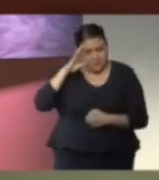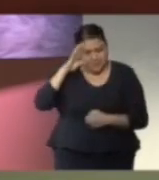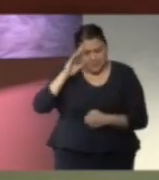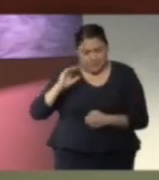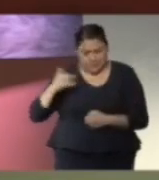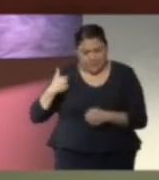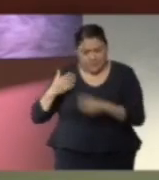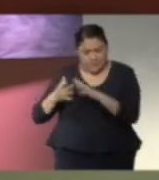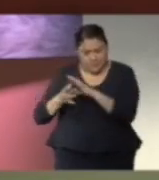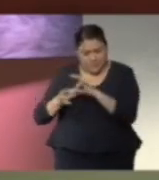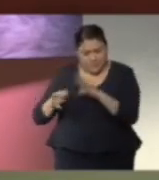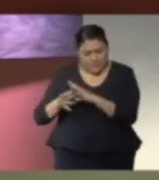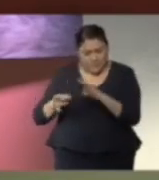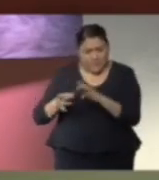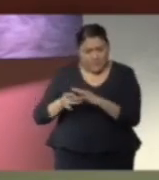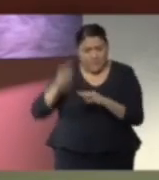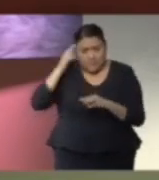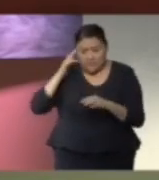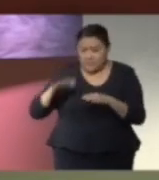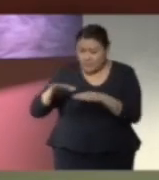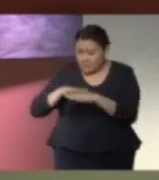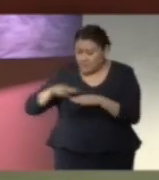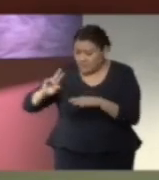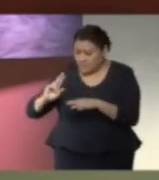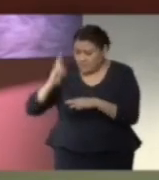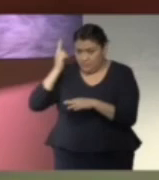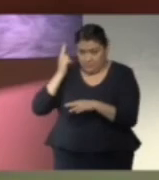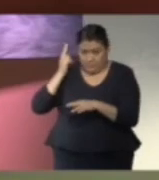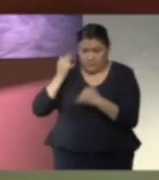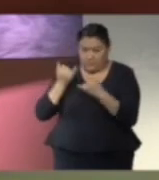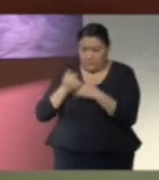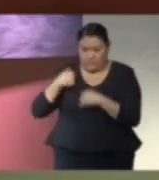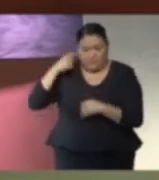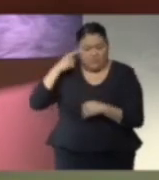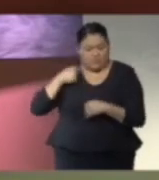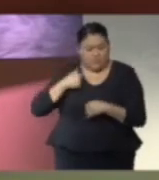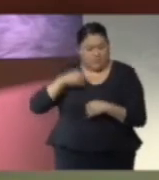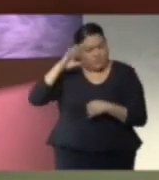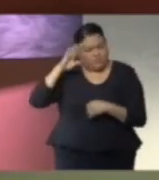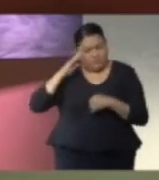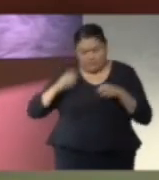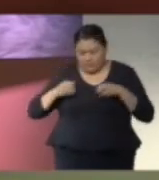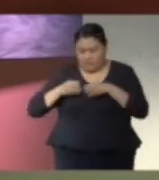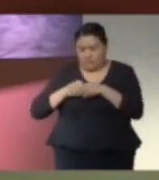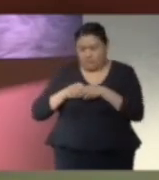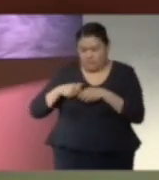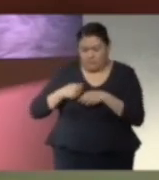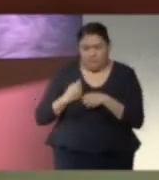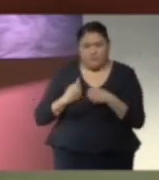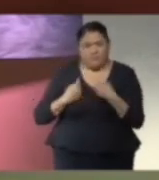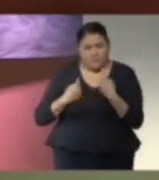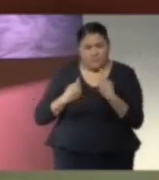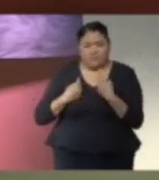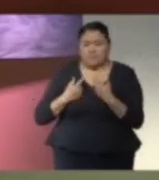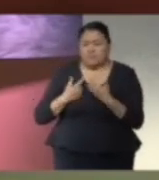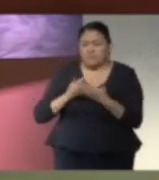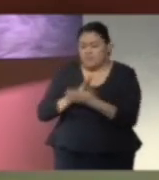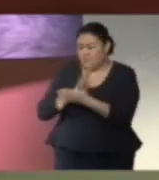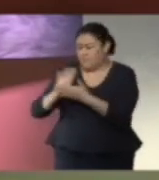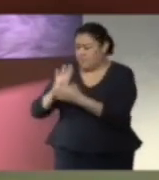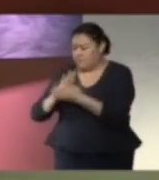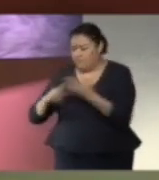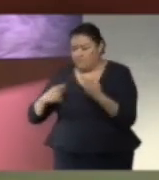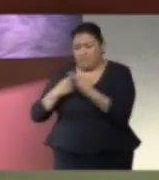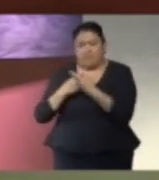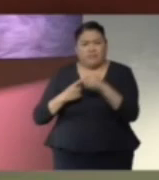decía, pues la academia no se puede pensar de manera monolítica, ¿no? No se puede pensar tampoco sin estas contradicciones y